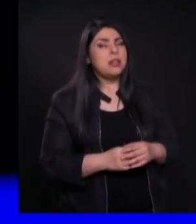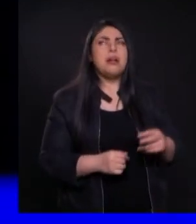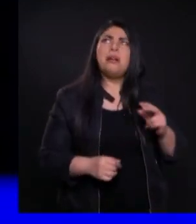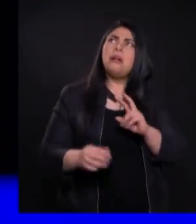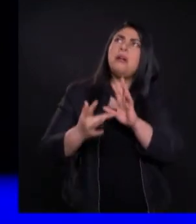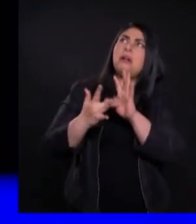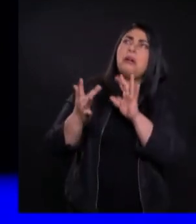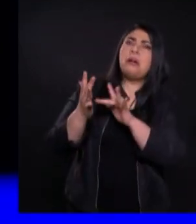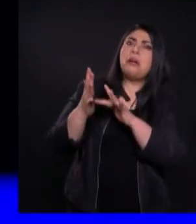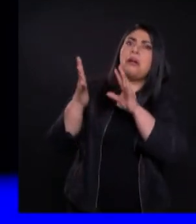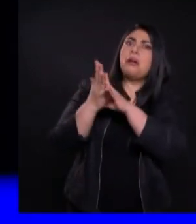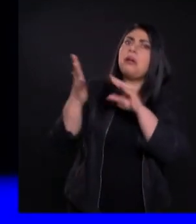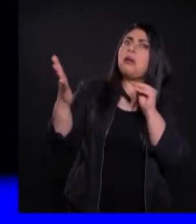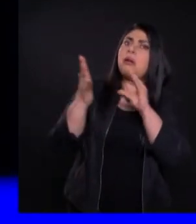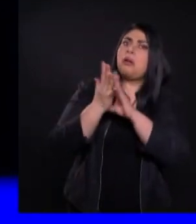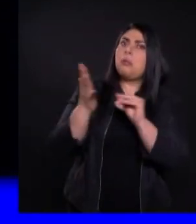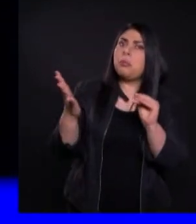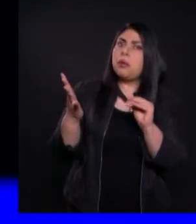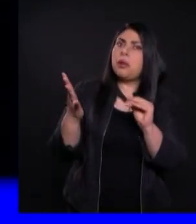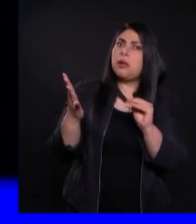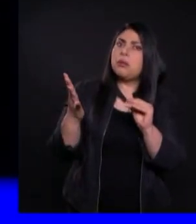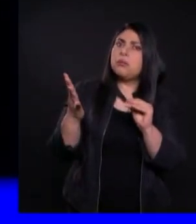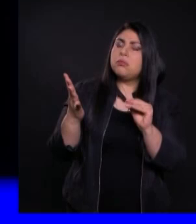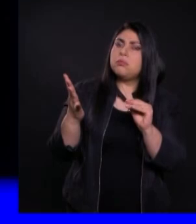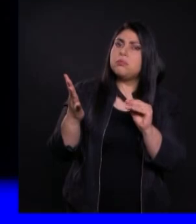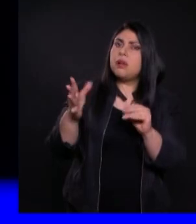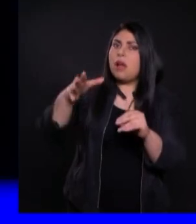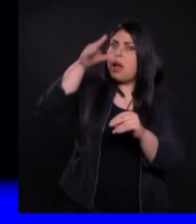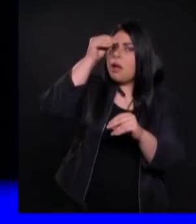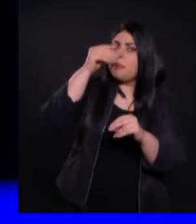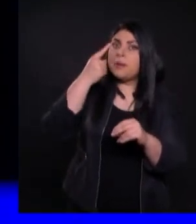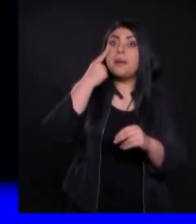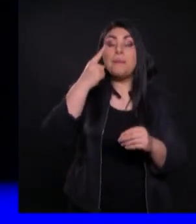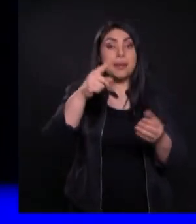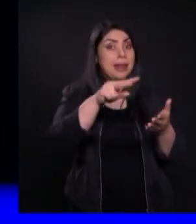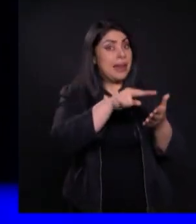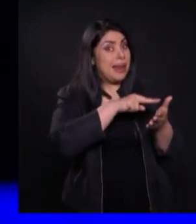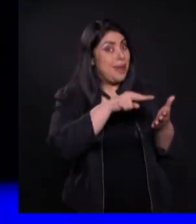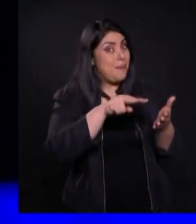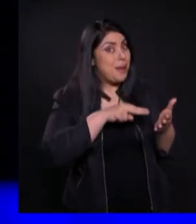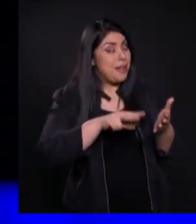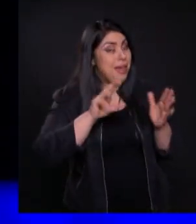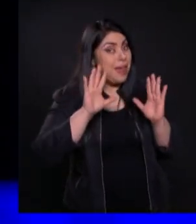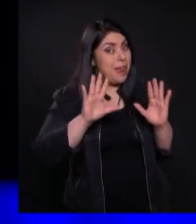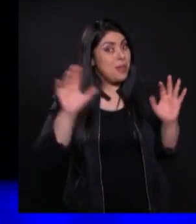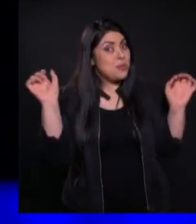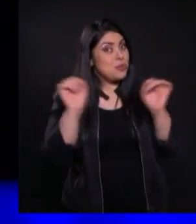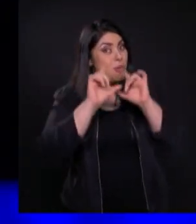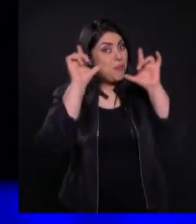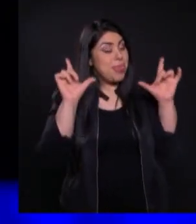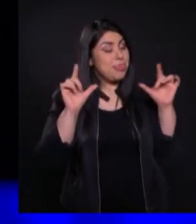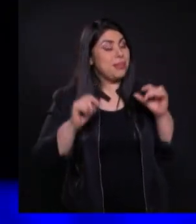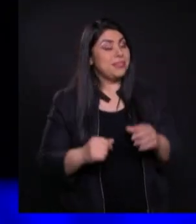Jesús sin ningún problema ¿Cómo así pastor? Mire le voy a leer algo Que es impresionante